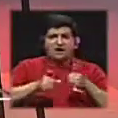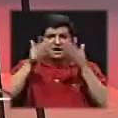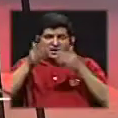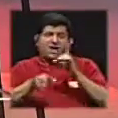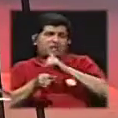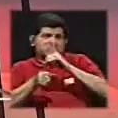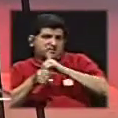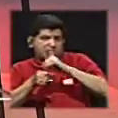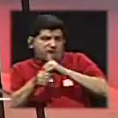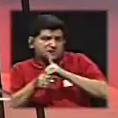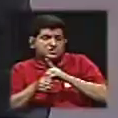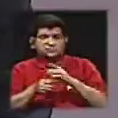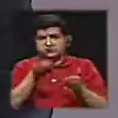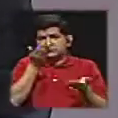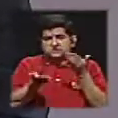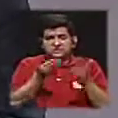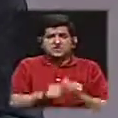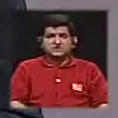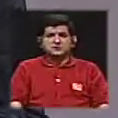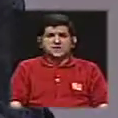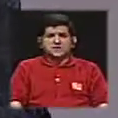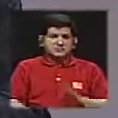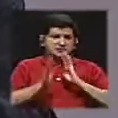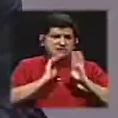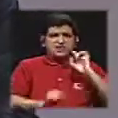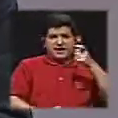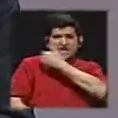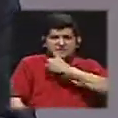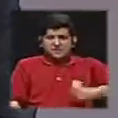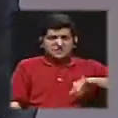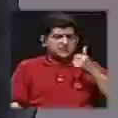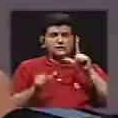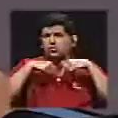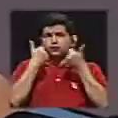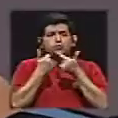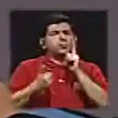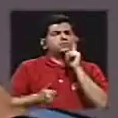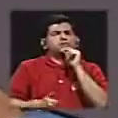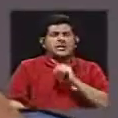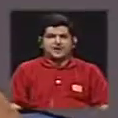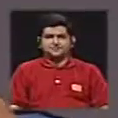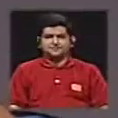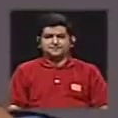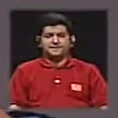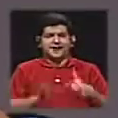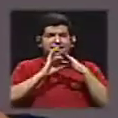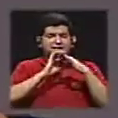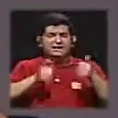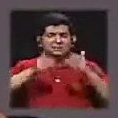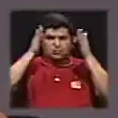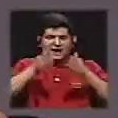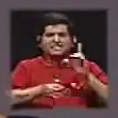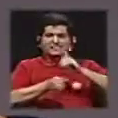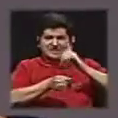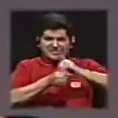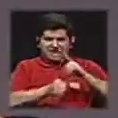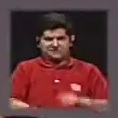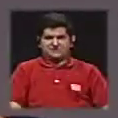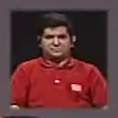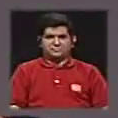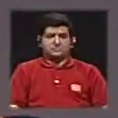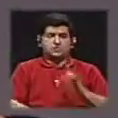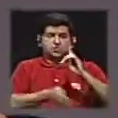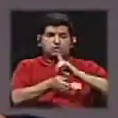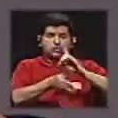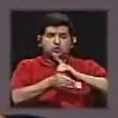a diputados? ¿Estamos hablando de los expresidentes? ¿Estamos hablando de otros sectores? Mire, en relación con los candidatos a diputados, lo que el doctor